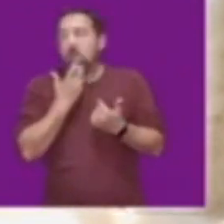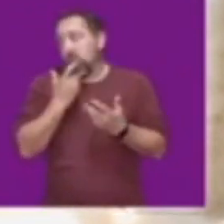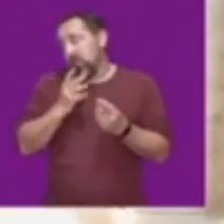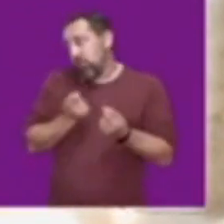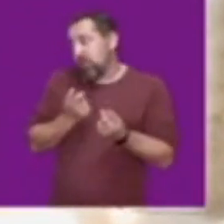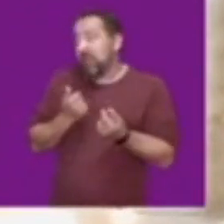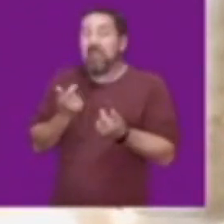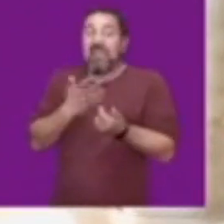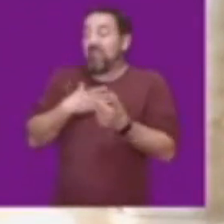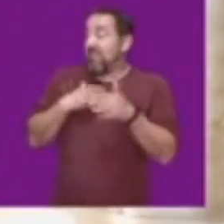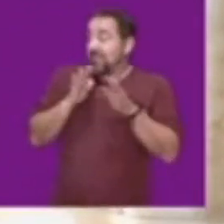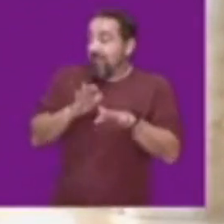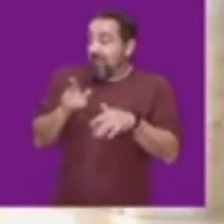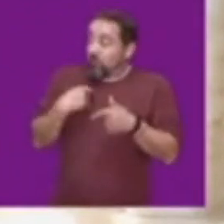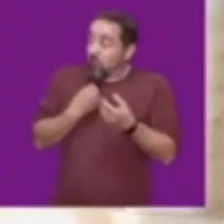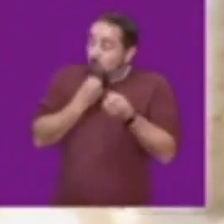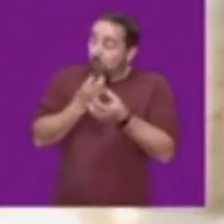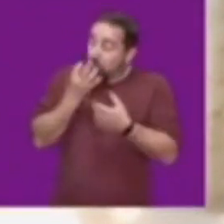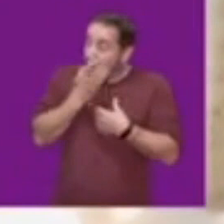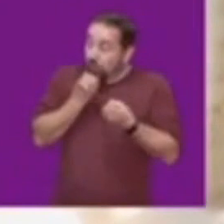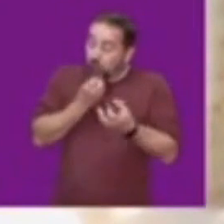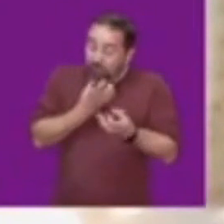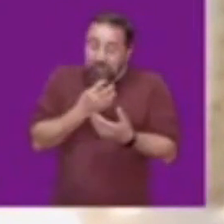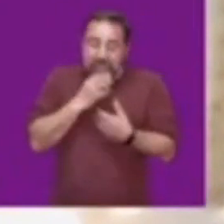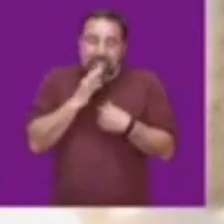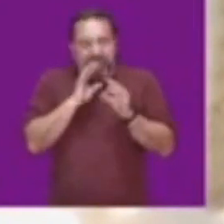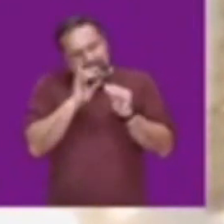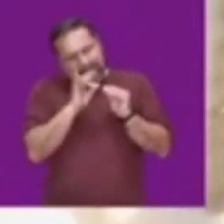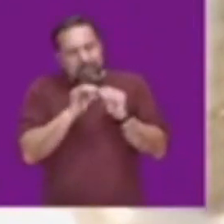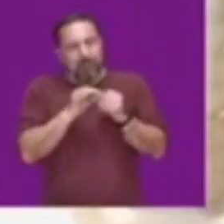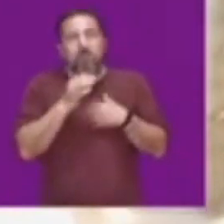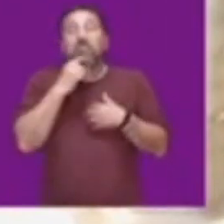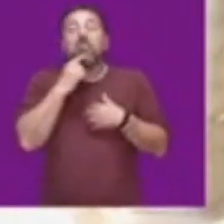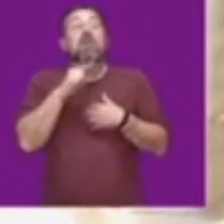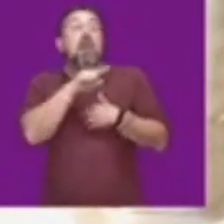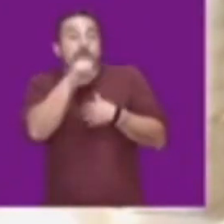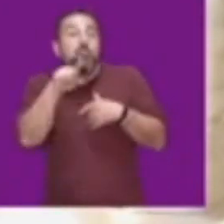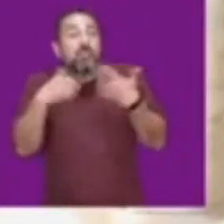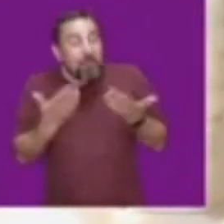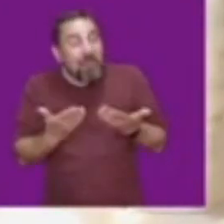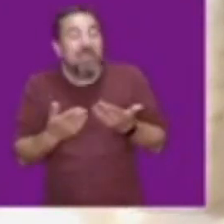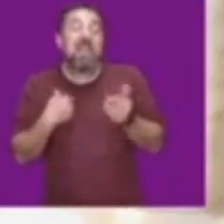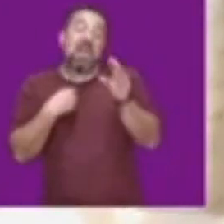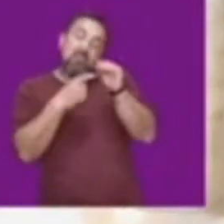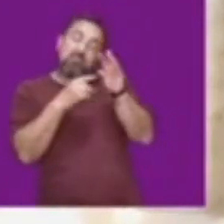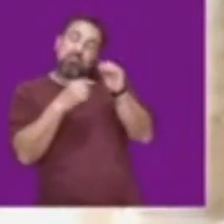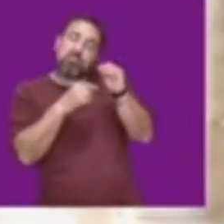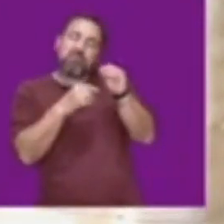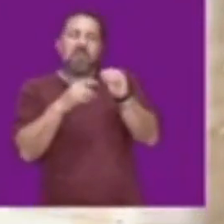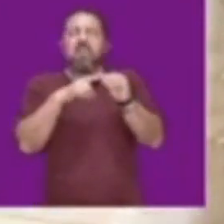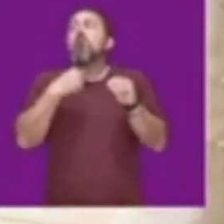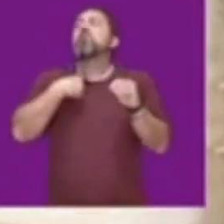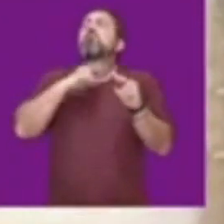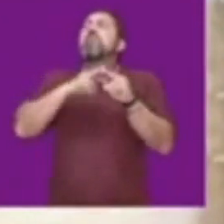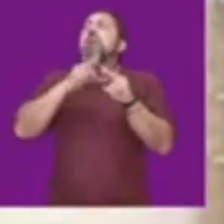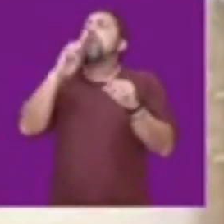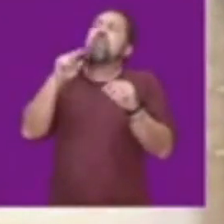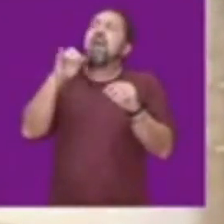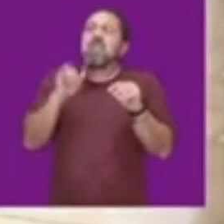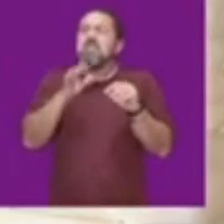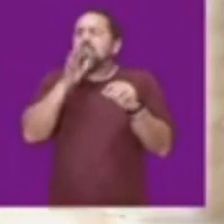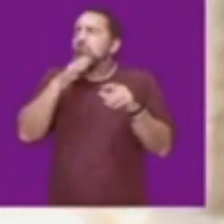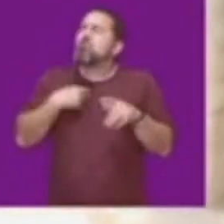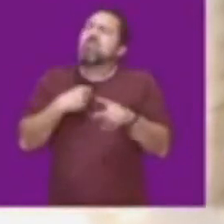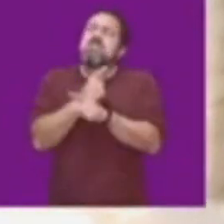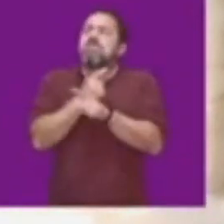poco? Sí. ¿Te apetece que yo te cuente los cuentos? Sí. Y a vosotros también, ¿verdad? Bueno, y aquí tenemos a Pati. Sí, yo soy Pati. Estoy